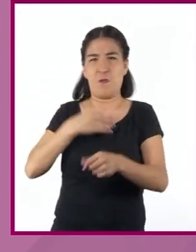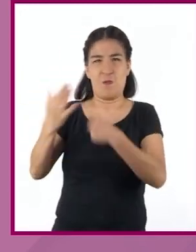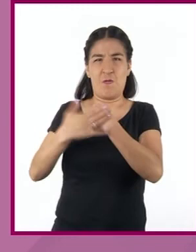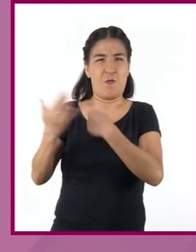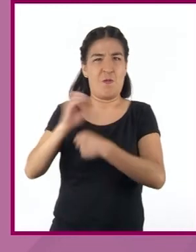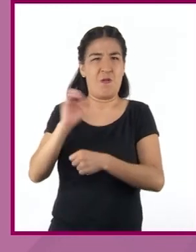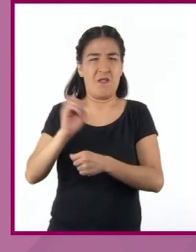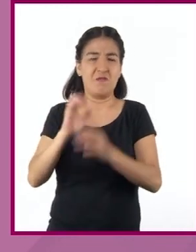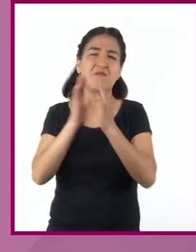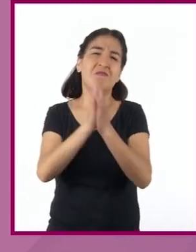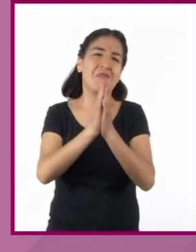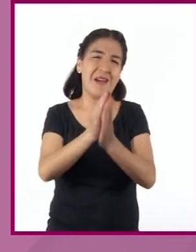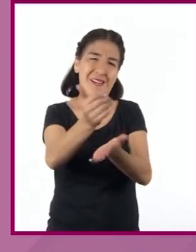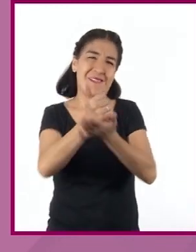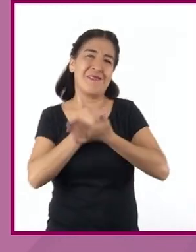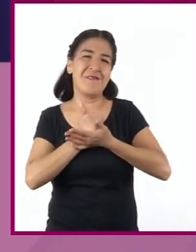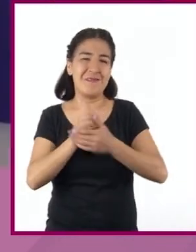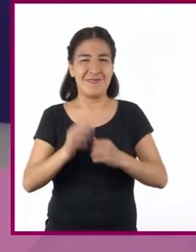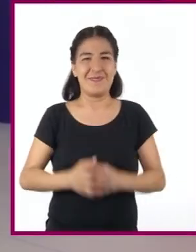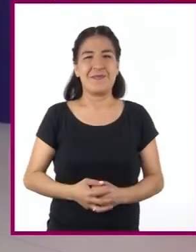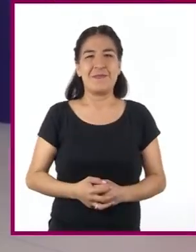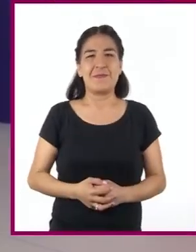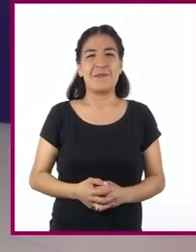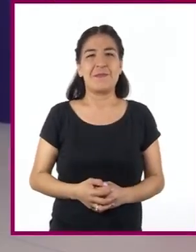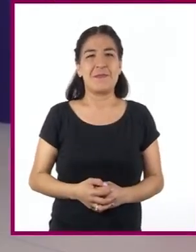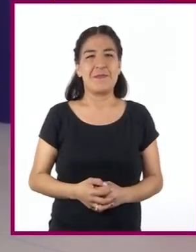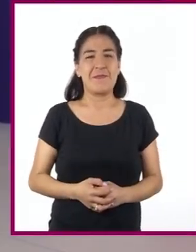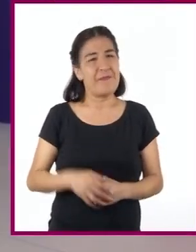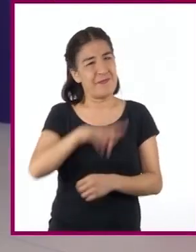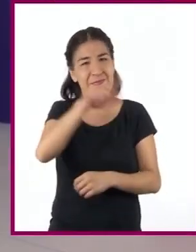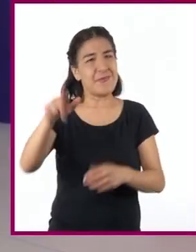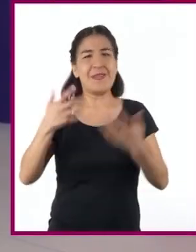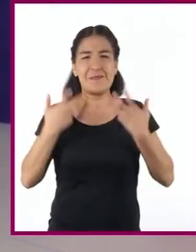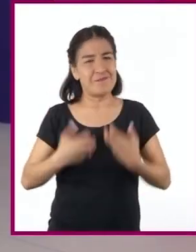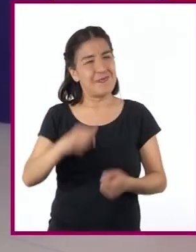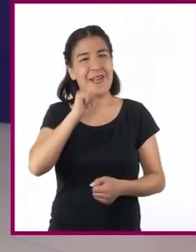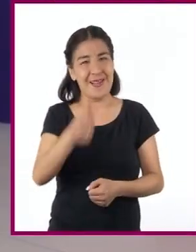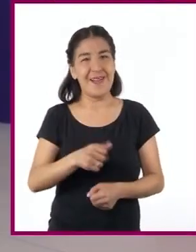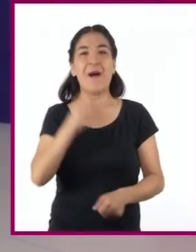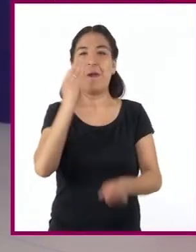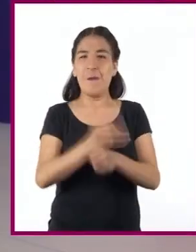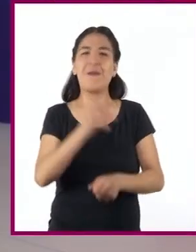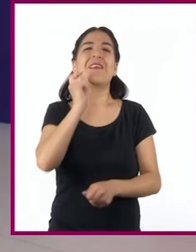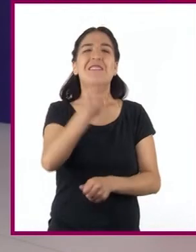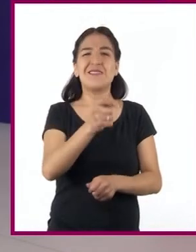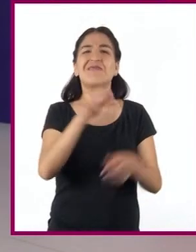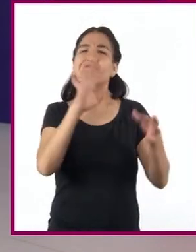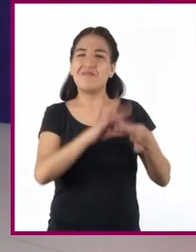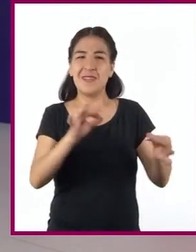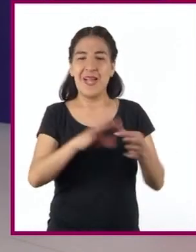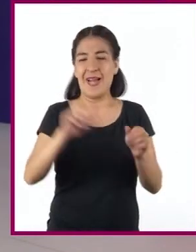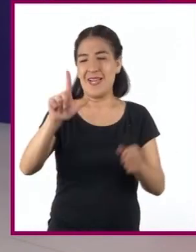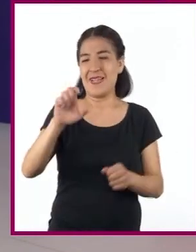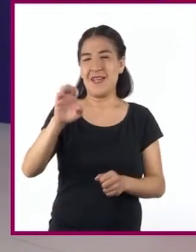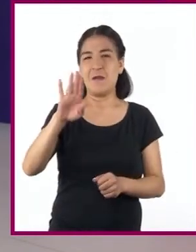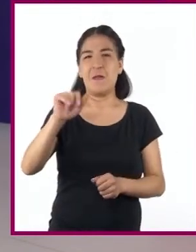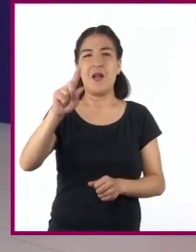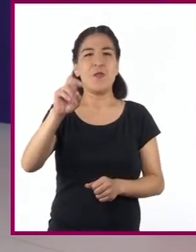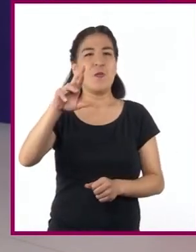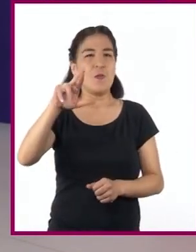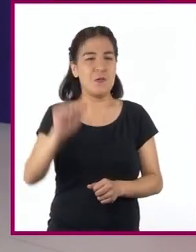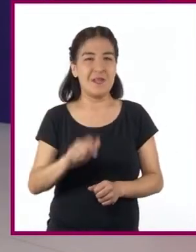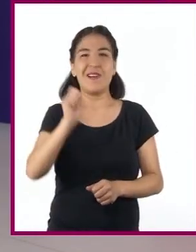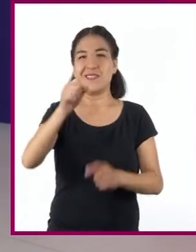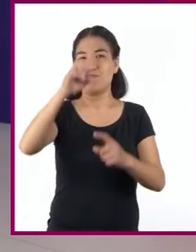me ayude. No se espanten. Lo que acaban de ver es una levadura y, como todos